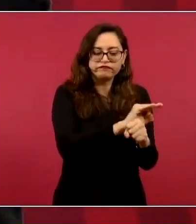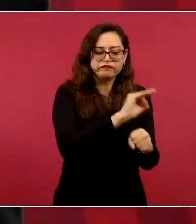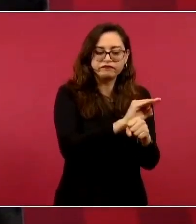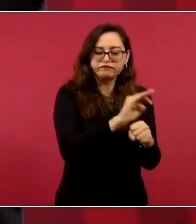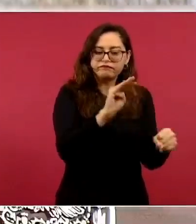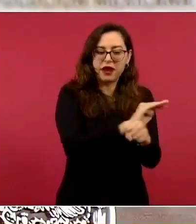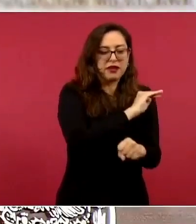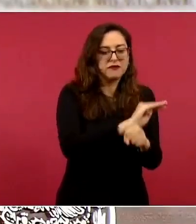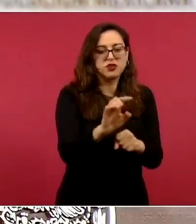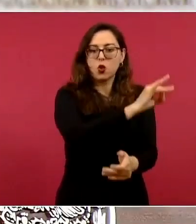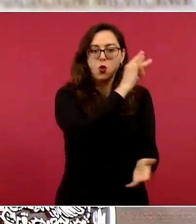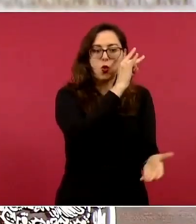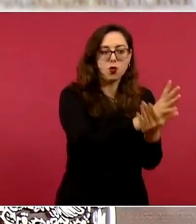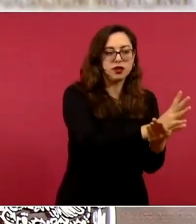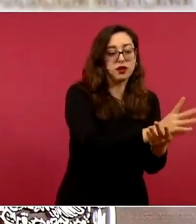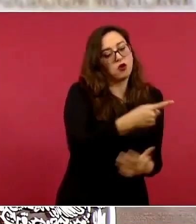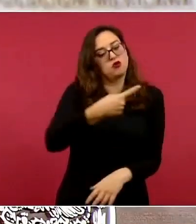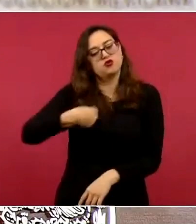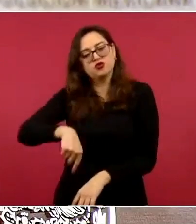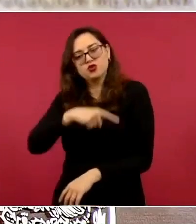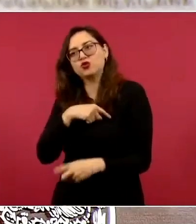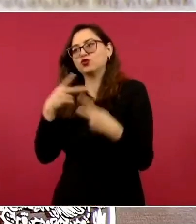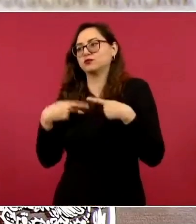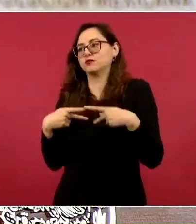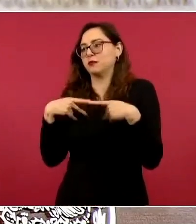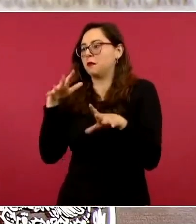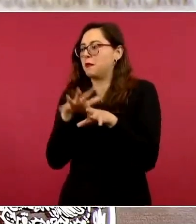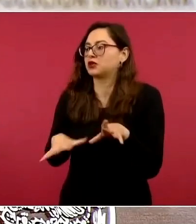del pueblo. Y somos distintos.